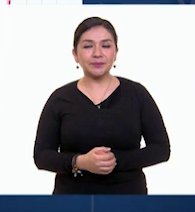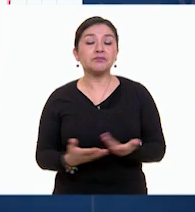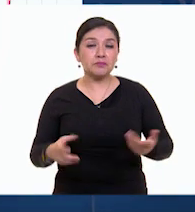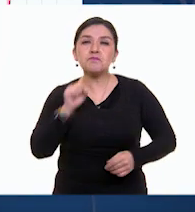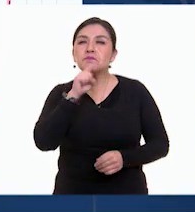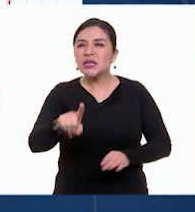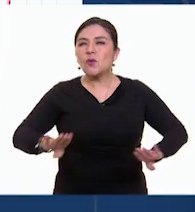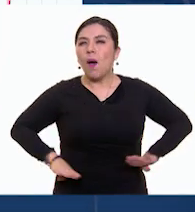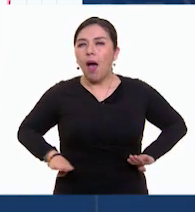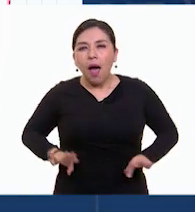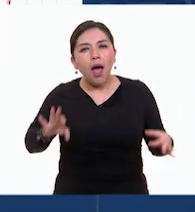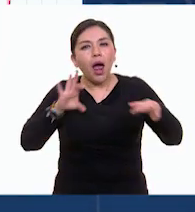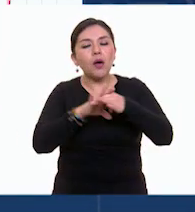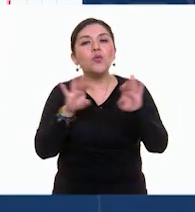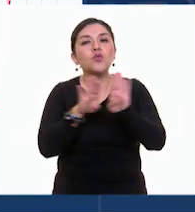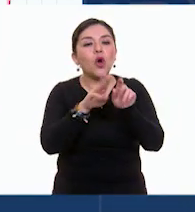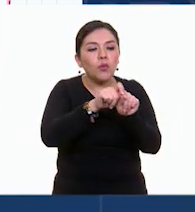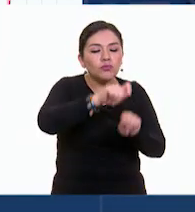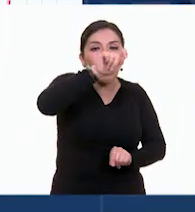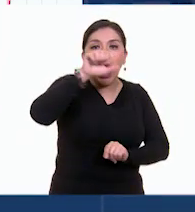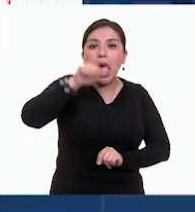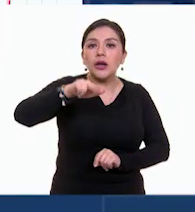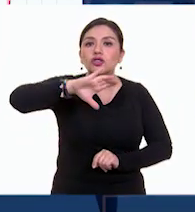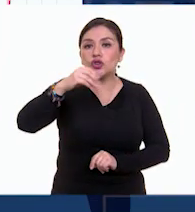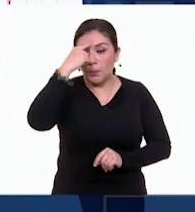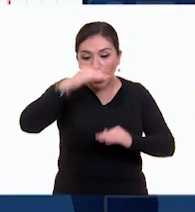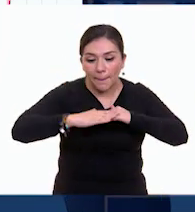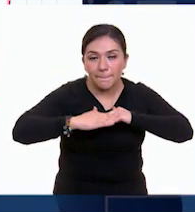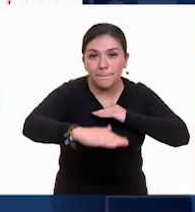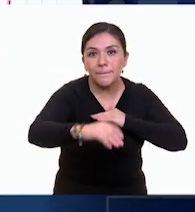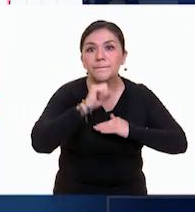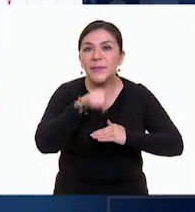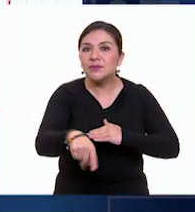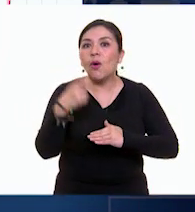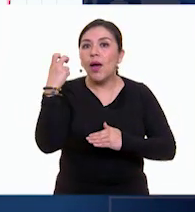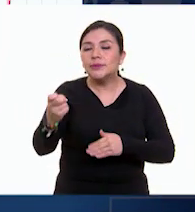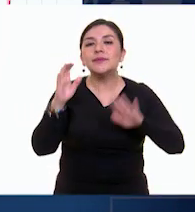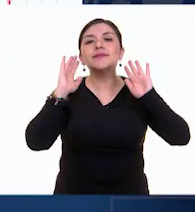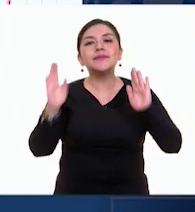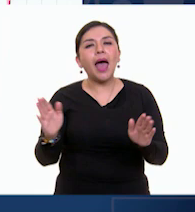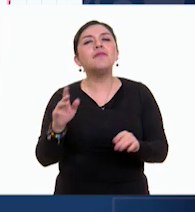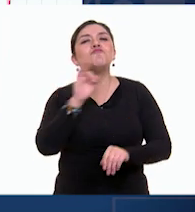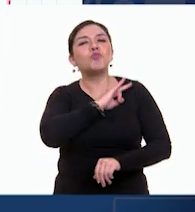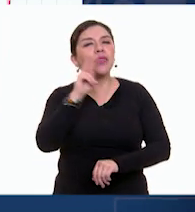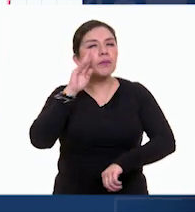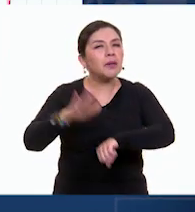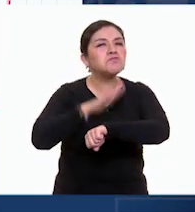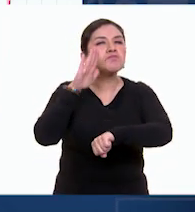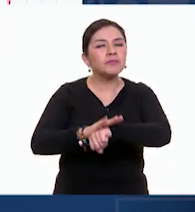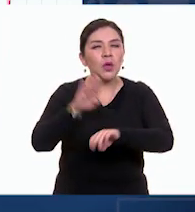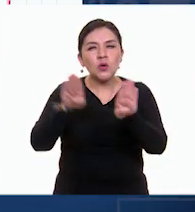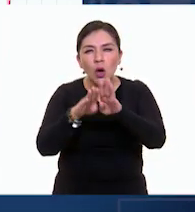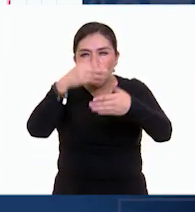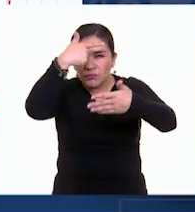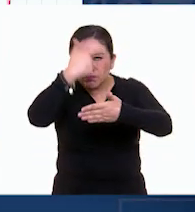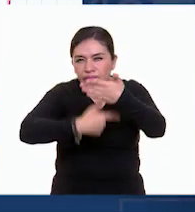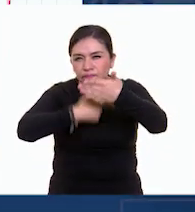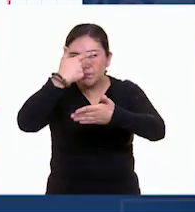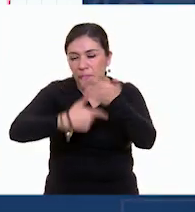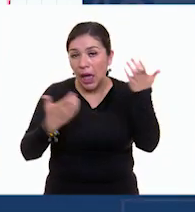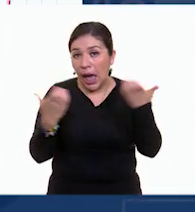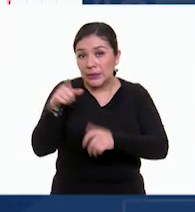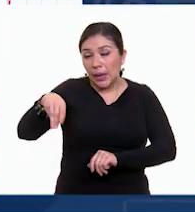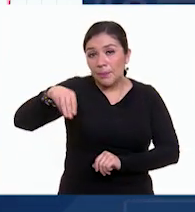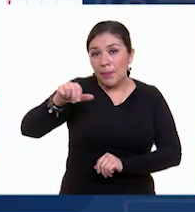que corresponde a la medida de ancho del piso. De esta forma, comprobamos que los cálculos que María